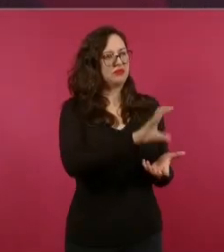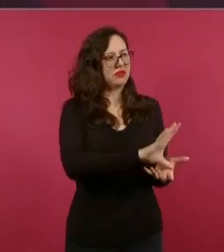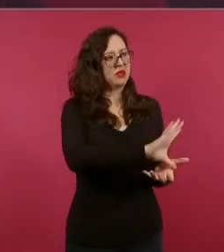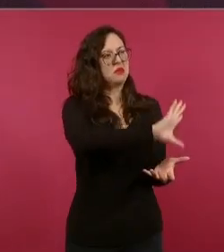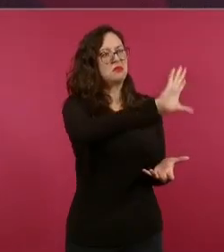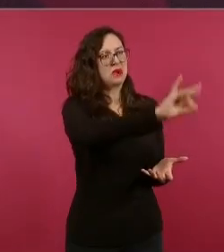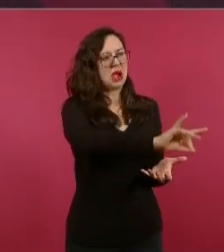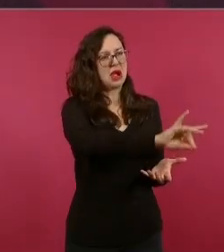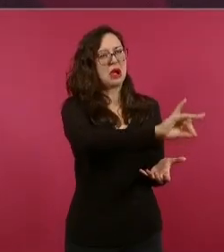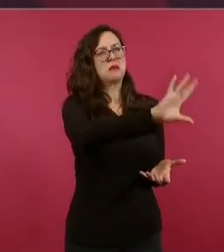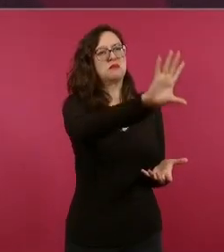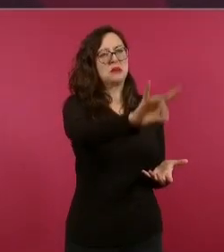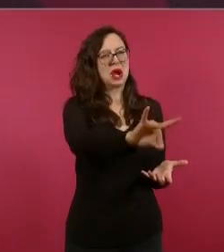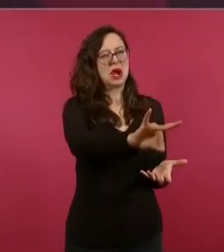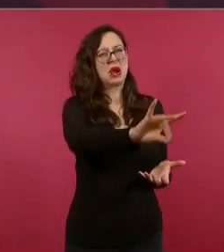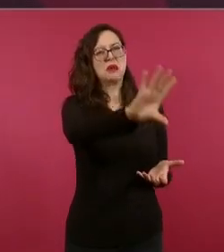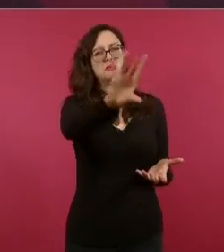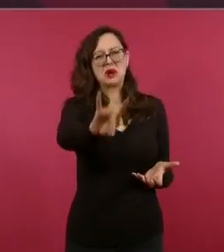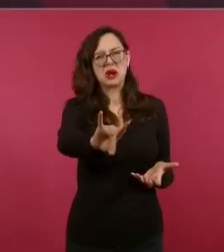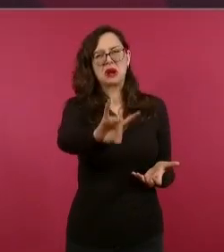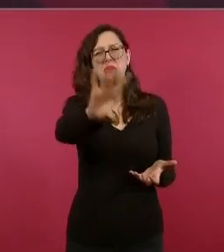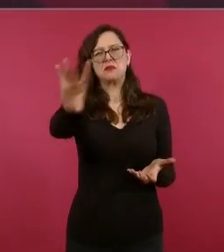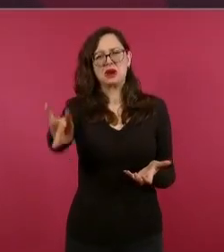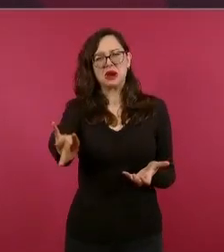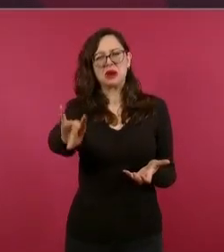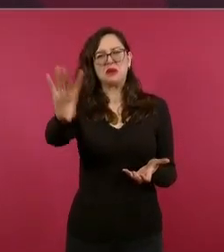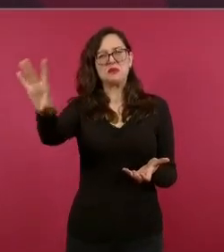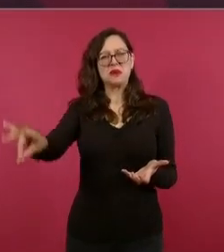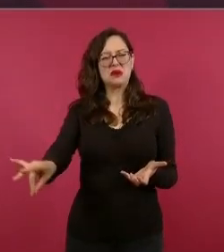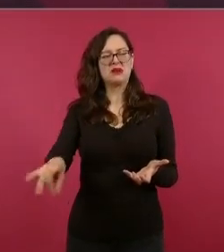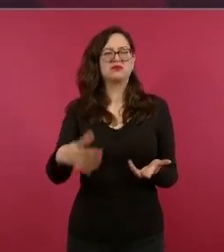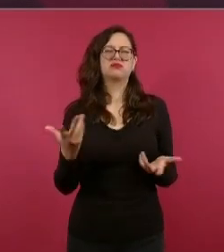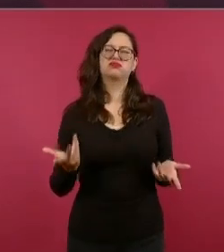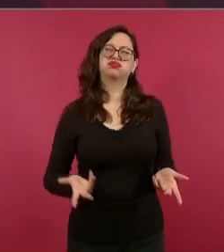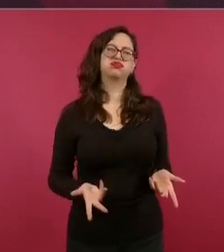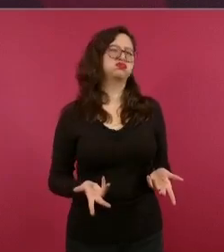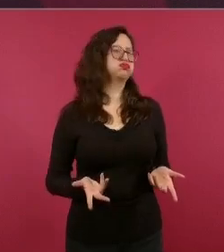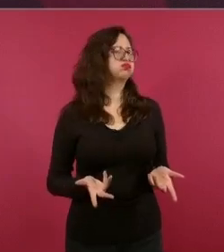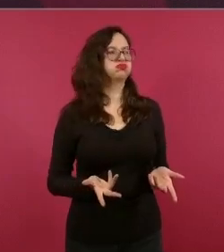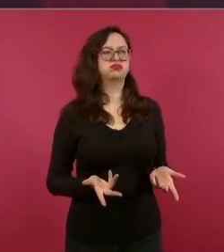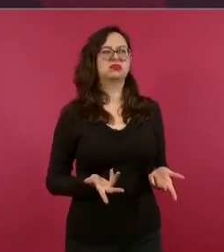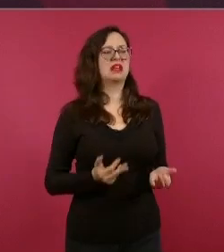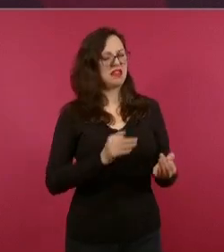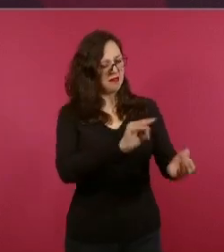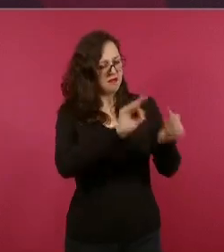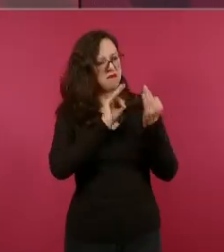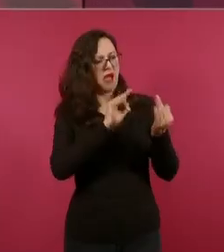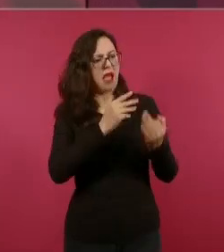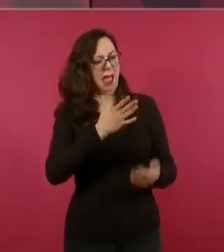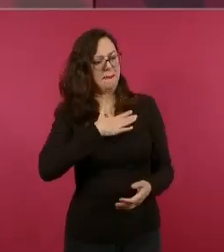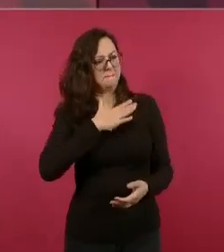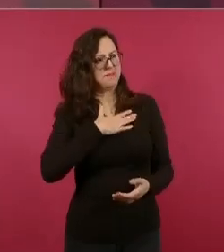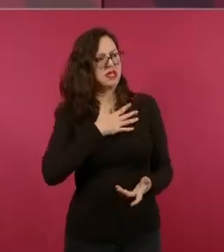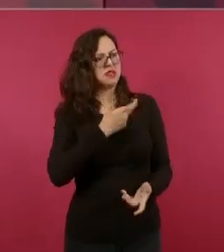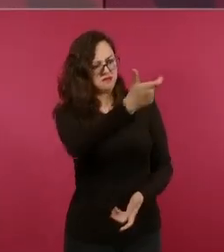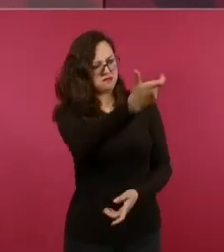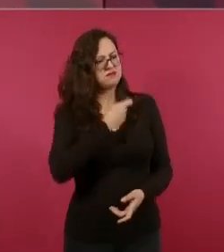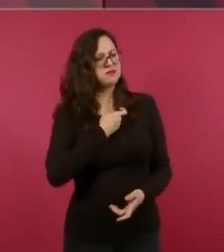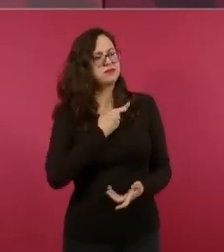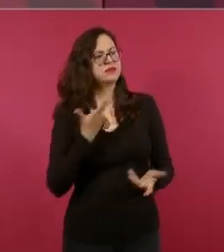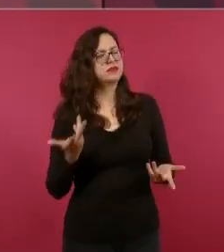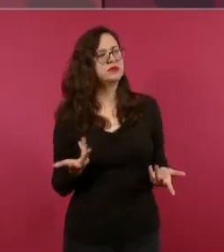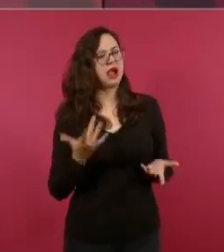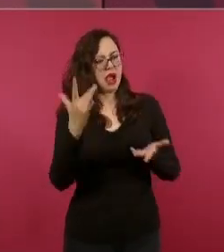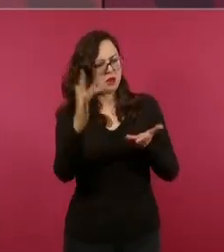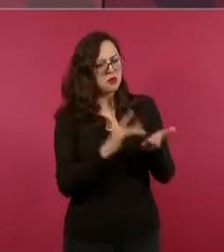a la gente, sin intermediarios. Eso también me lo dijeron. Estábamos en campaña y me dijeron: